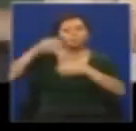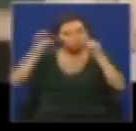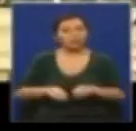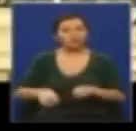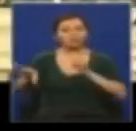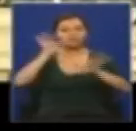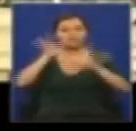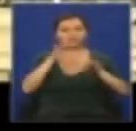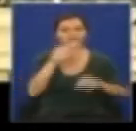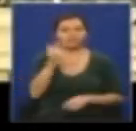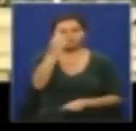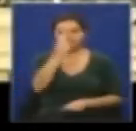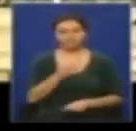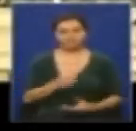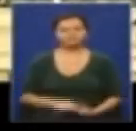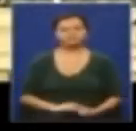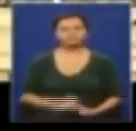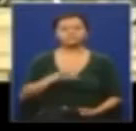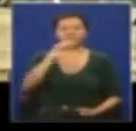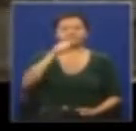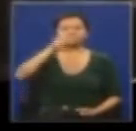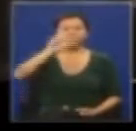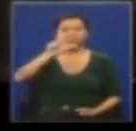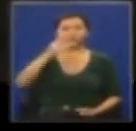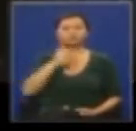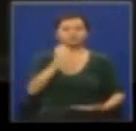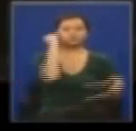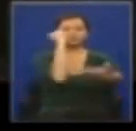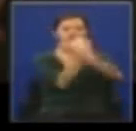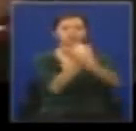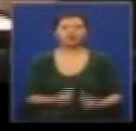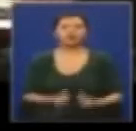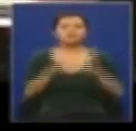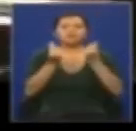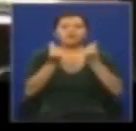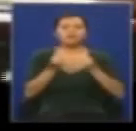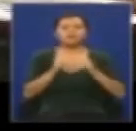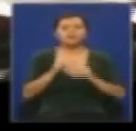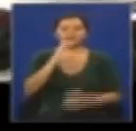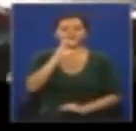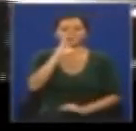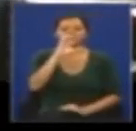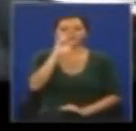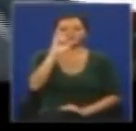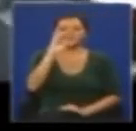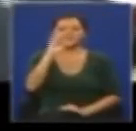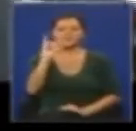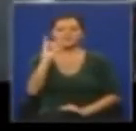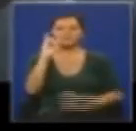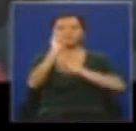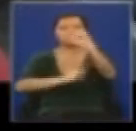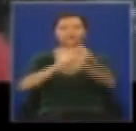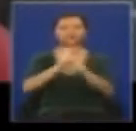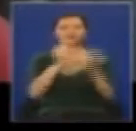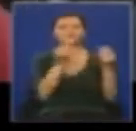puedan seleccionar. Pero esto no es todo. La ESPOL también recibió el sello de calidad académica AACSB International para